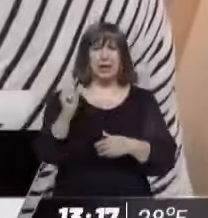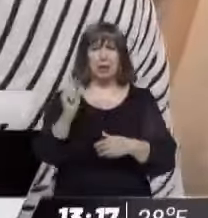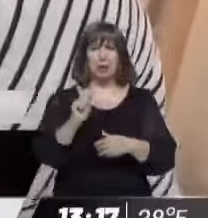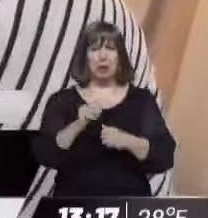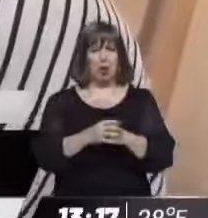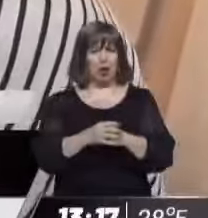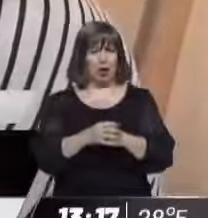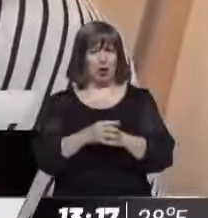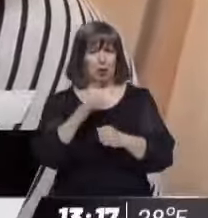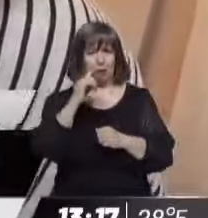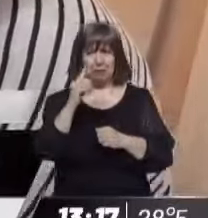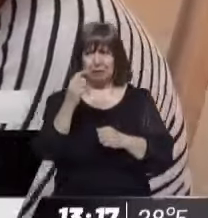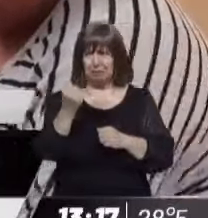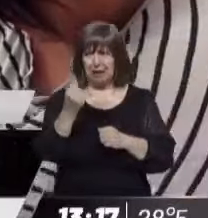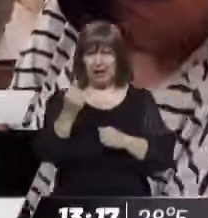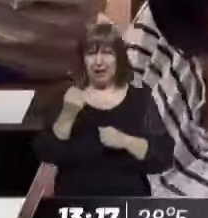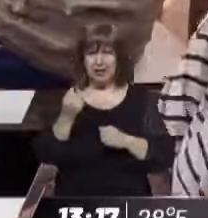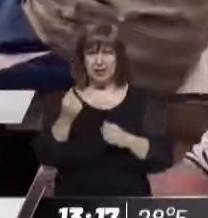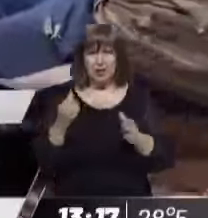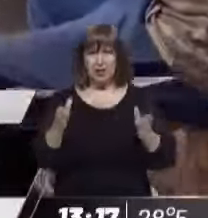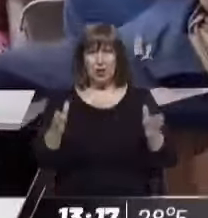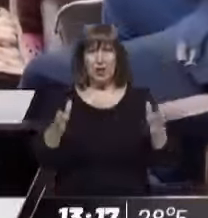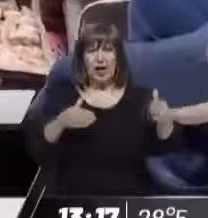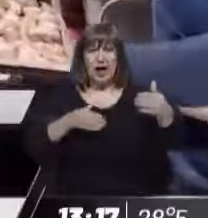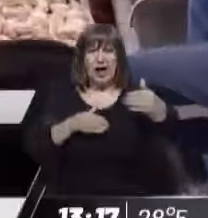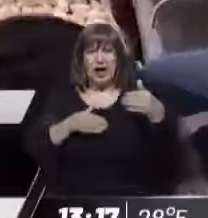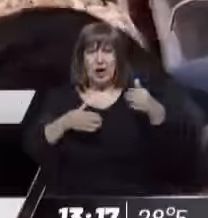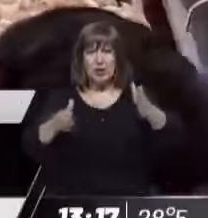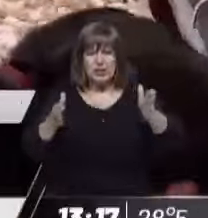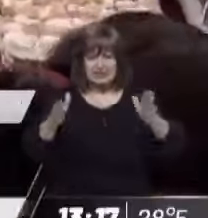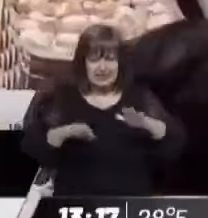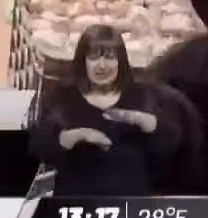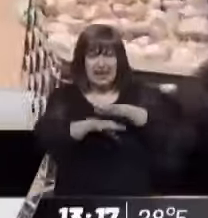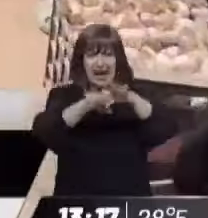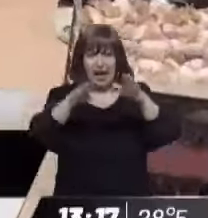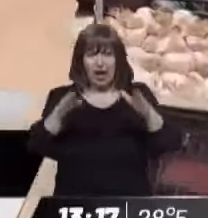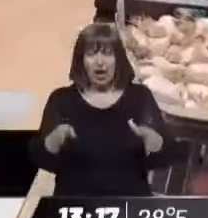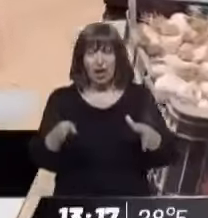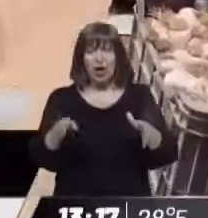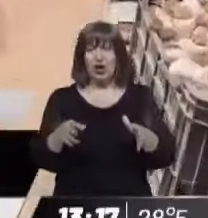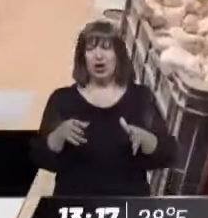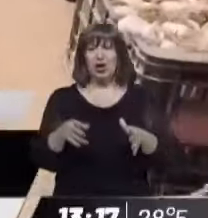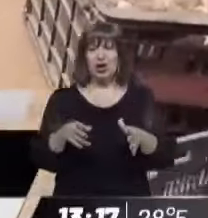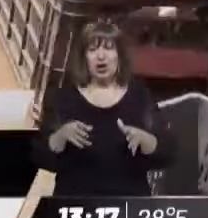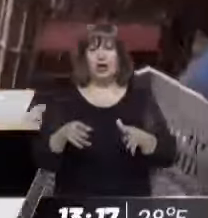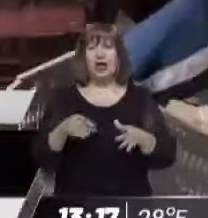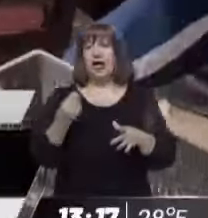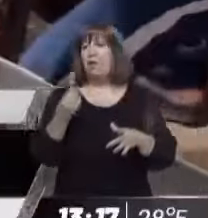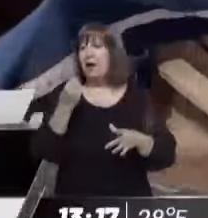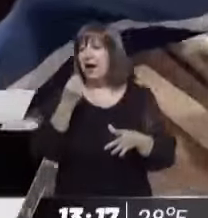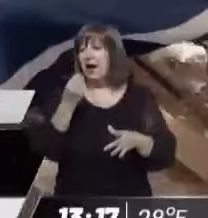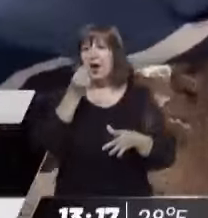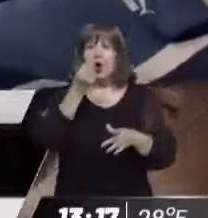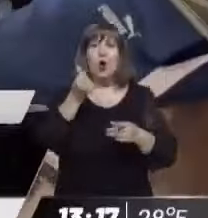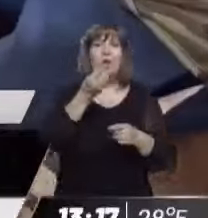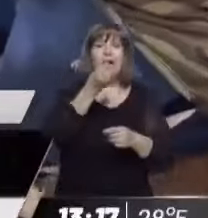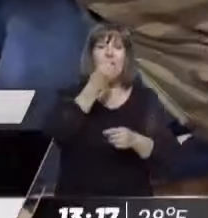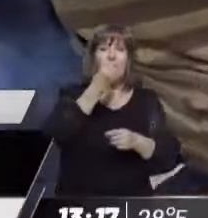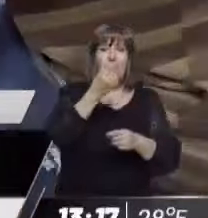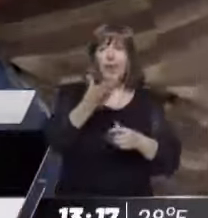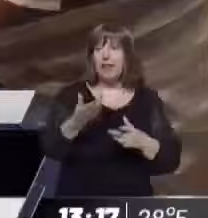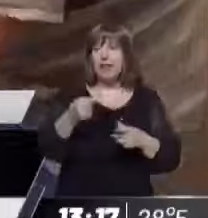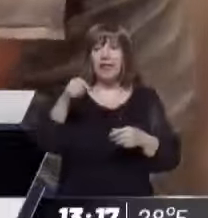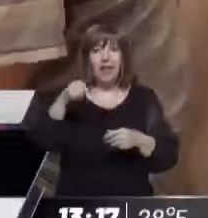Ni a nadie, ni alcanza tampoco. No alcanza, ¿no? No alcanza. Me decías que es para la subsistencia y para comprar la comida del día. Sí, para tener